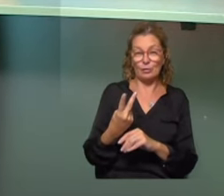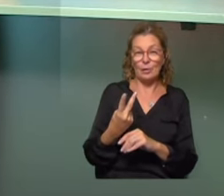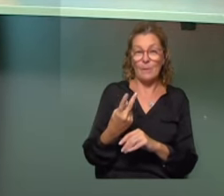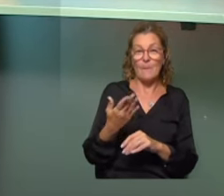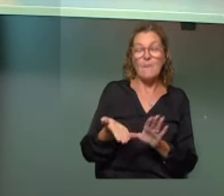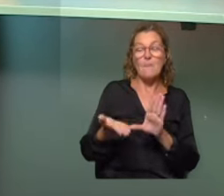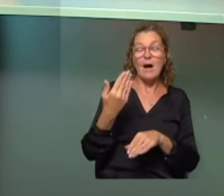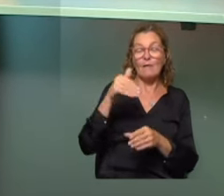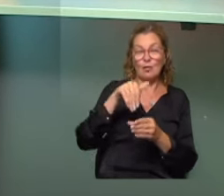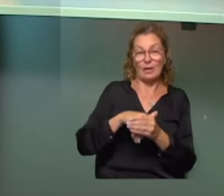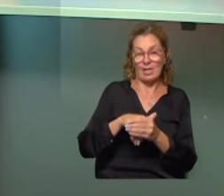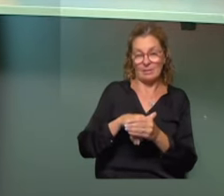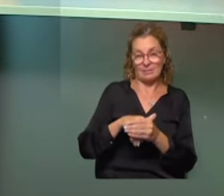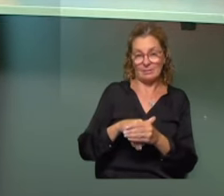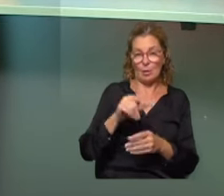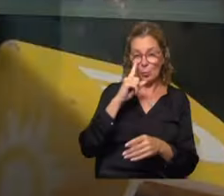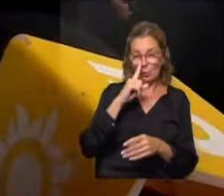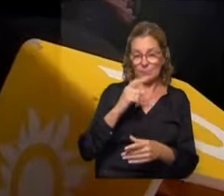más votadas en las internas.